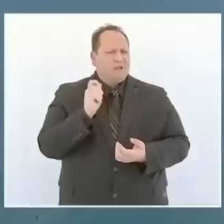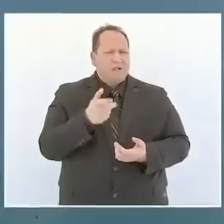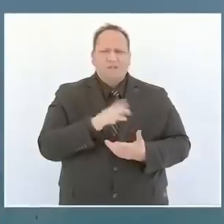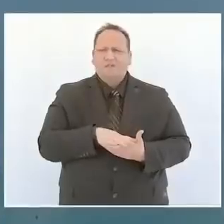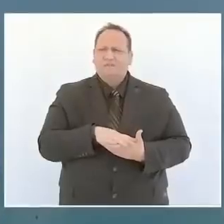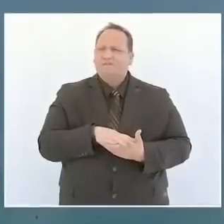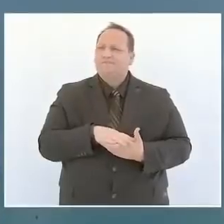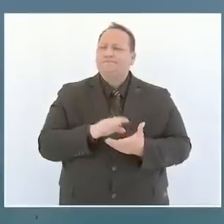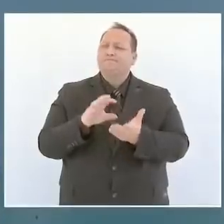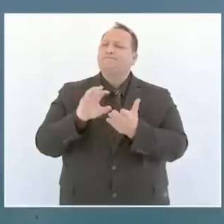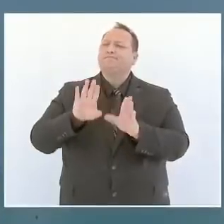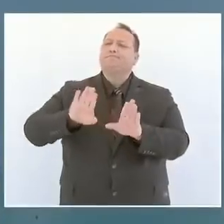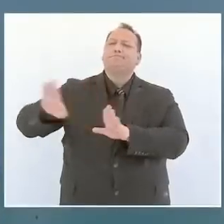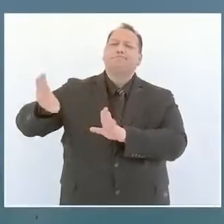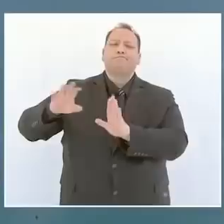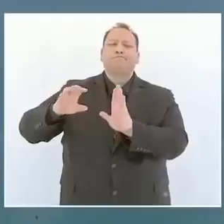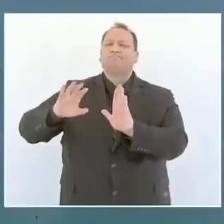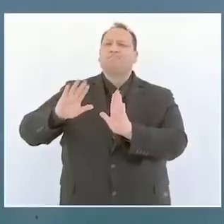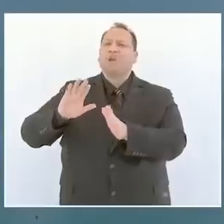excluir,